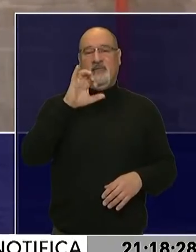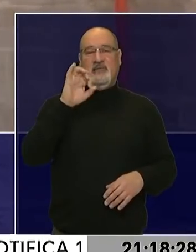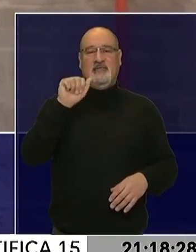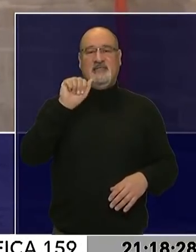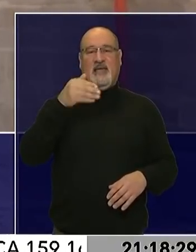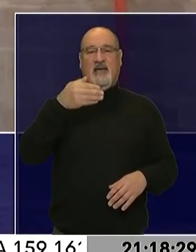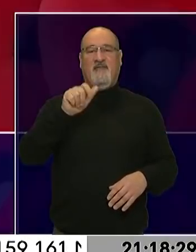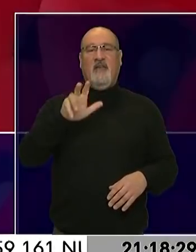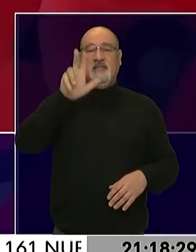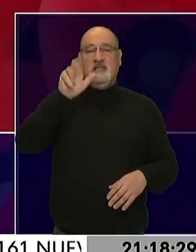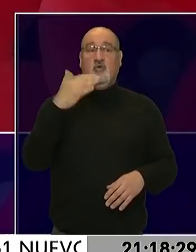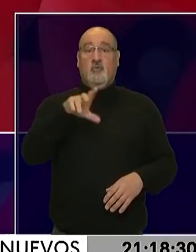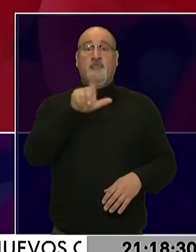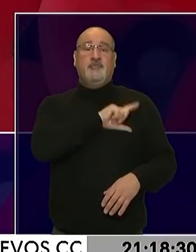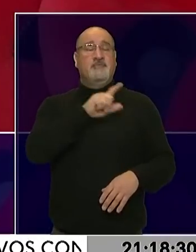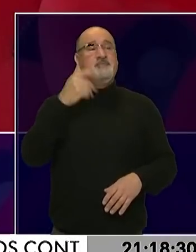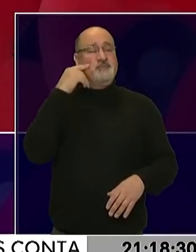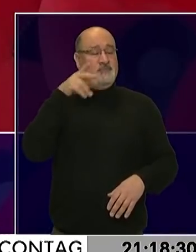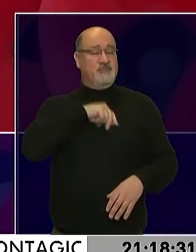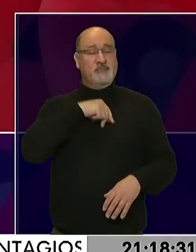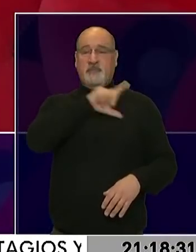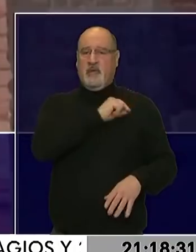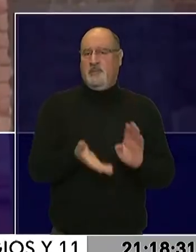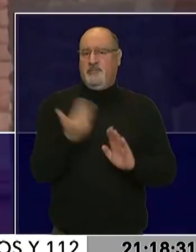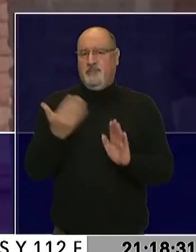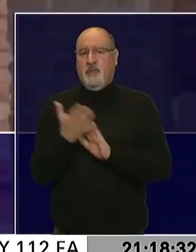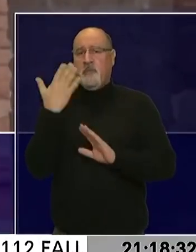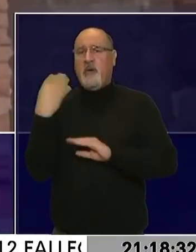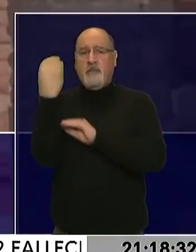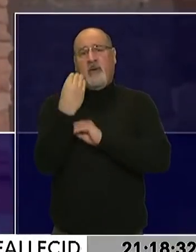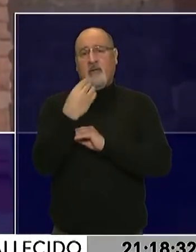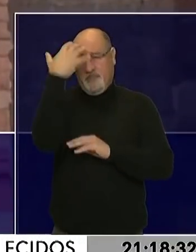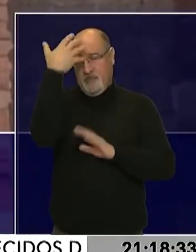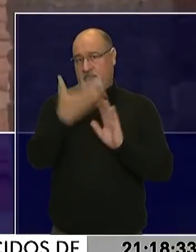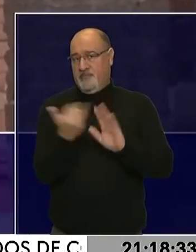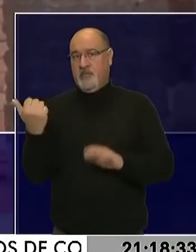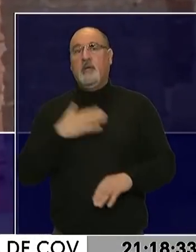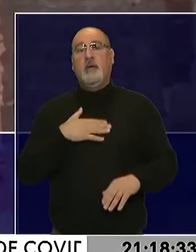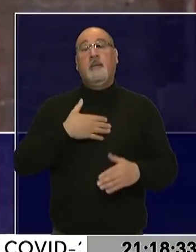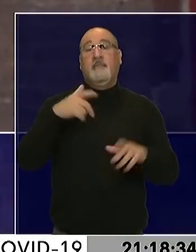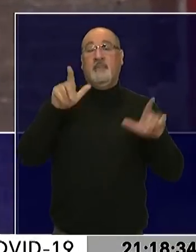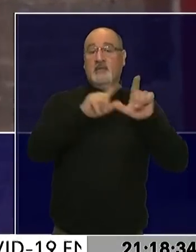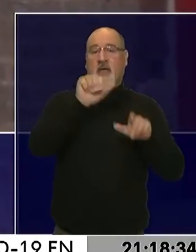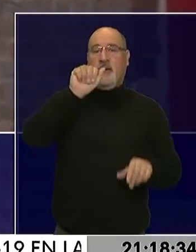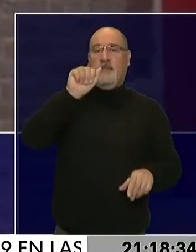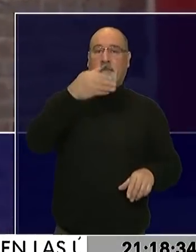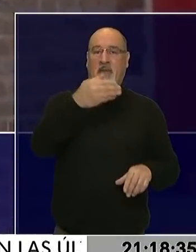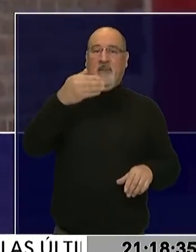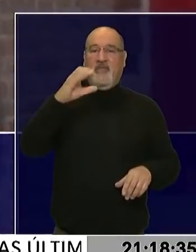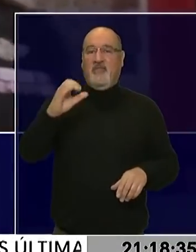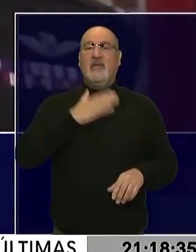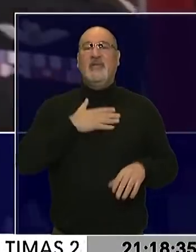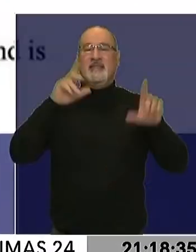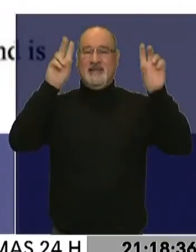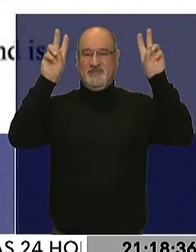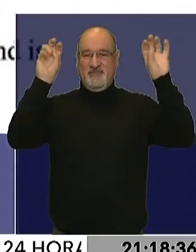militares y los patrocinios reales según la bbc tampoco podrá seguir usando el título de alteza real